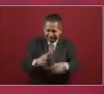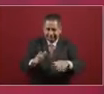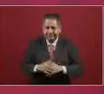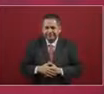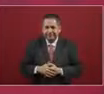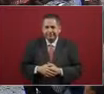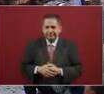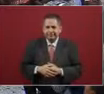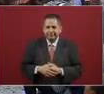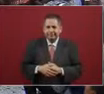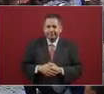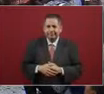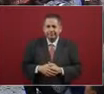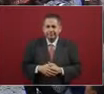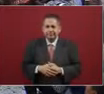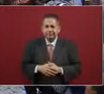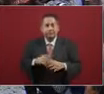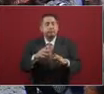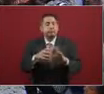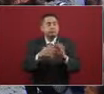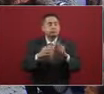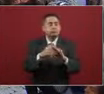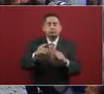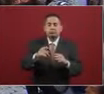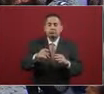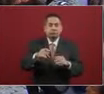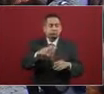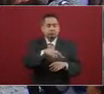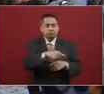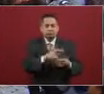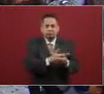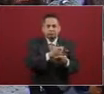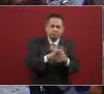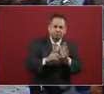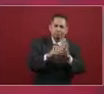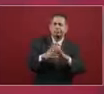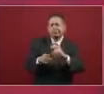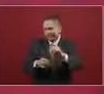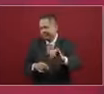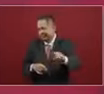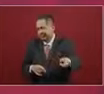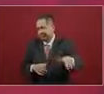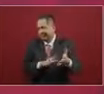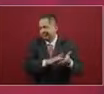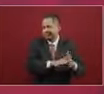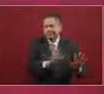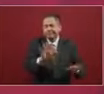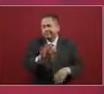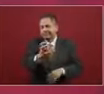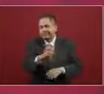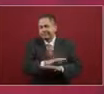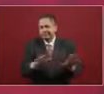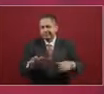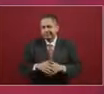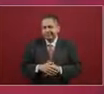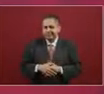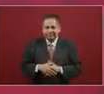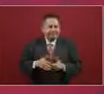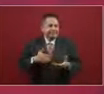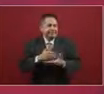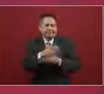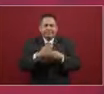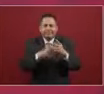No, Aeroméxico. Y subsidiaron la campaña del populismo en el 2016. Sí, pero ya ese es otro asunto. Ya, pero es que ya no me puedo meter en